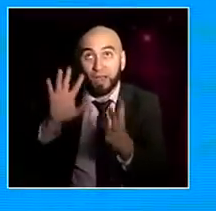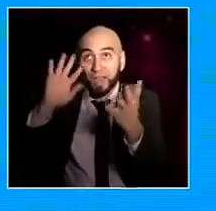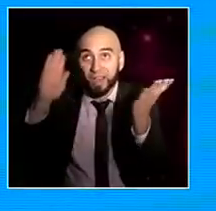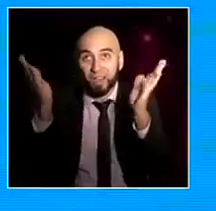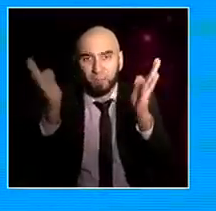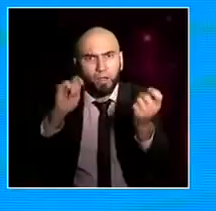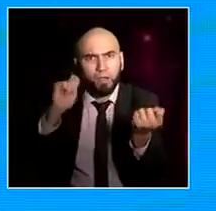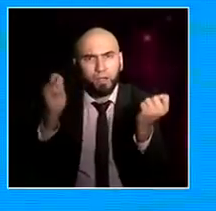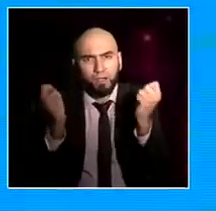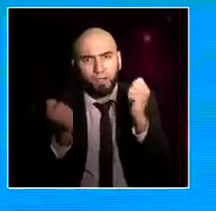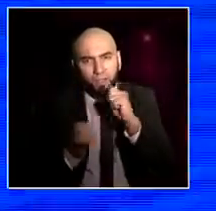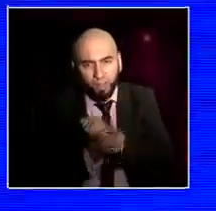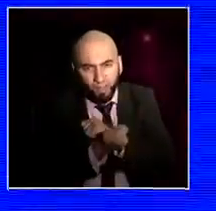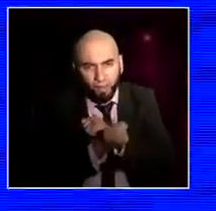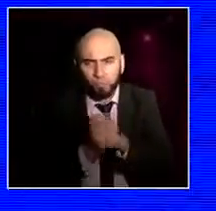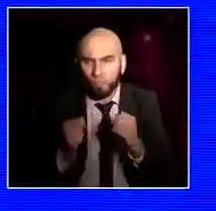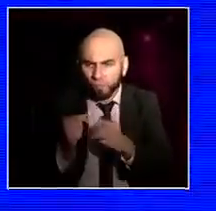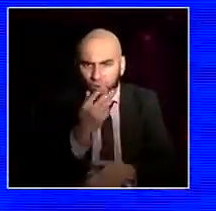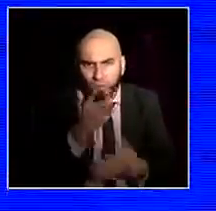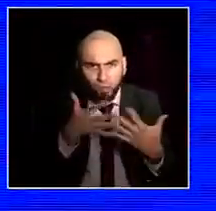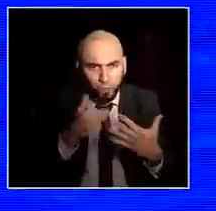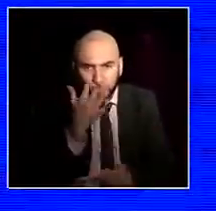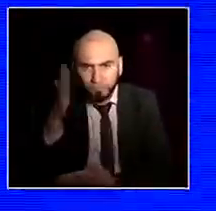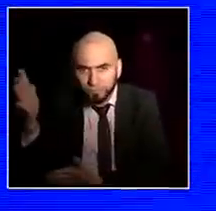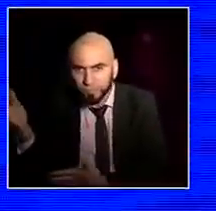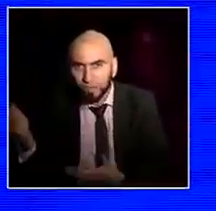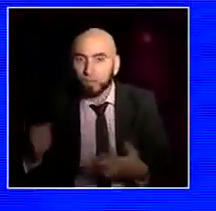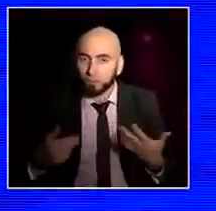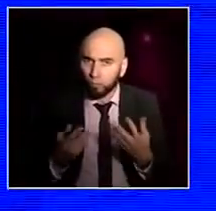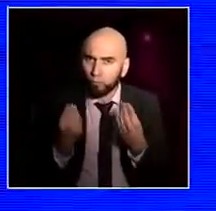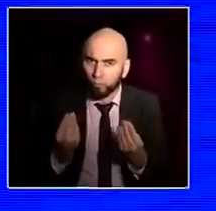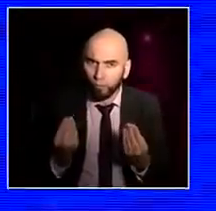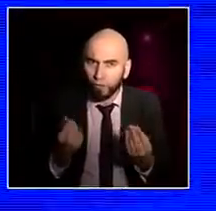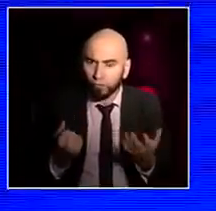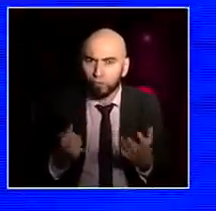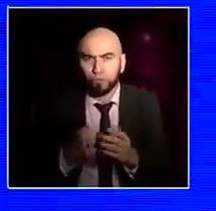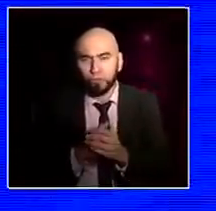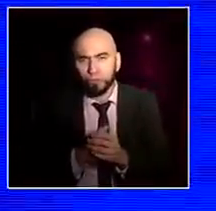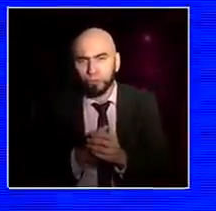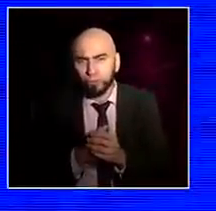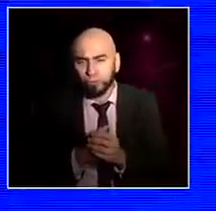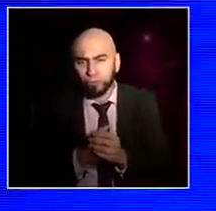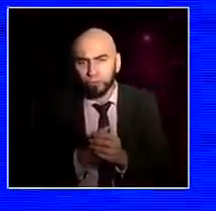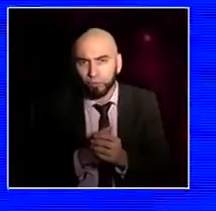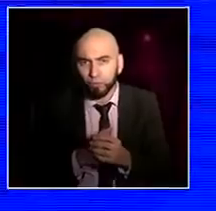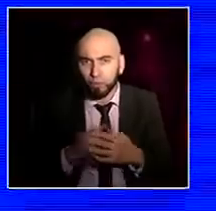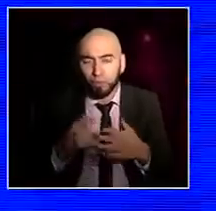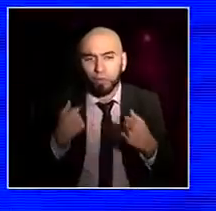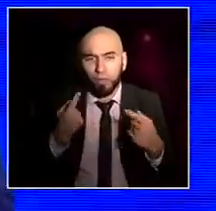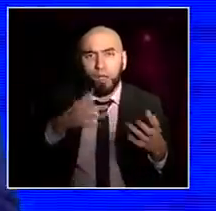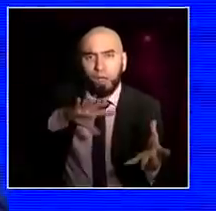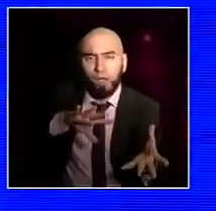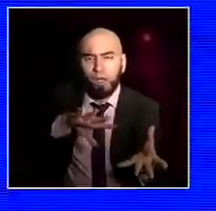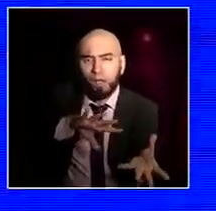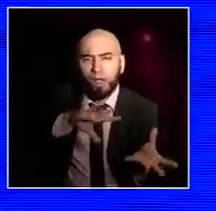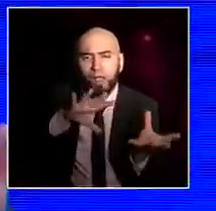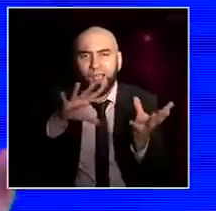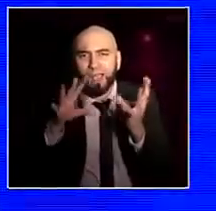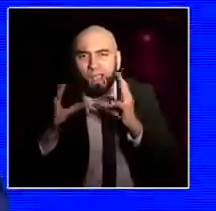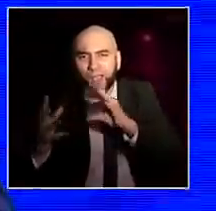política, o sea, tenemos Brexit en el Reino Unido, esto es muy bueno. Y ajustándonos al paso de cambio